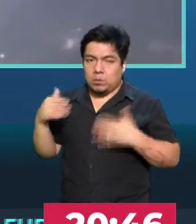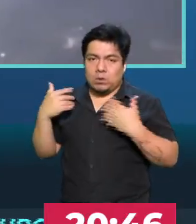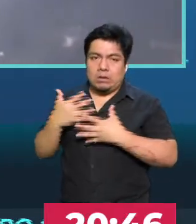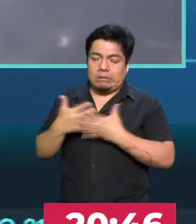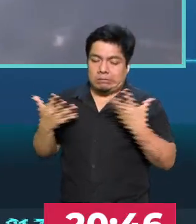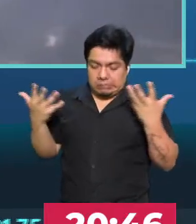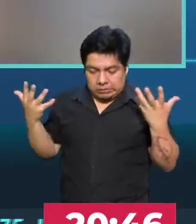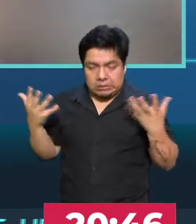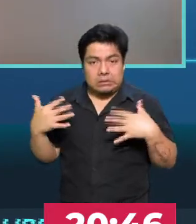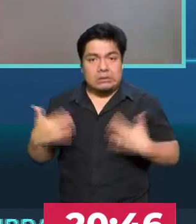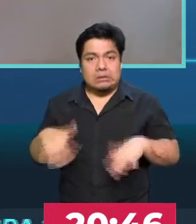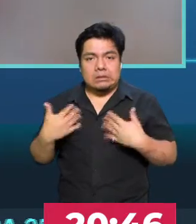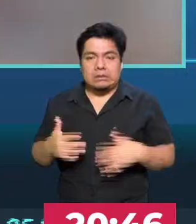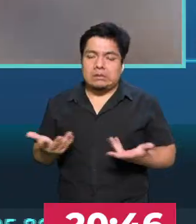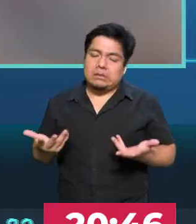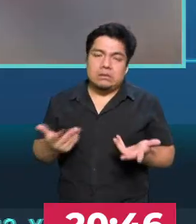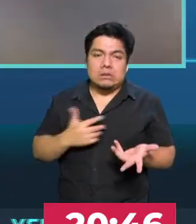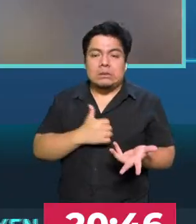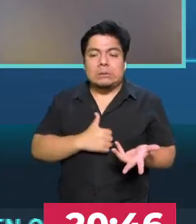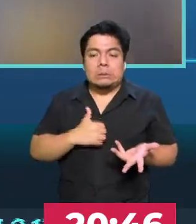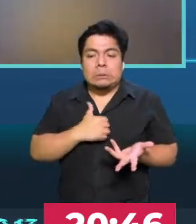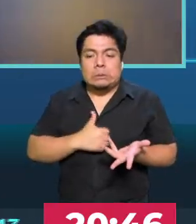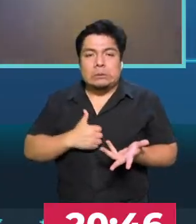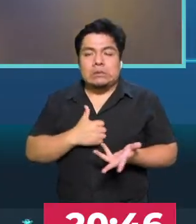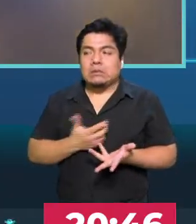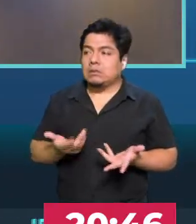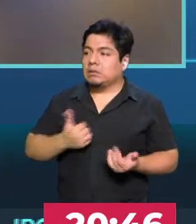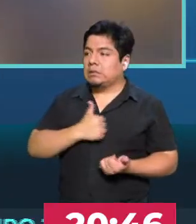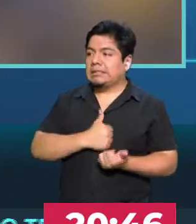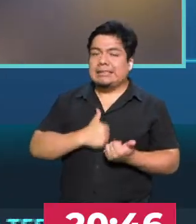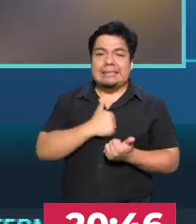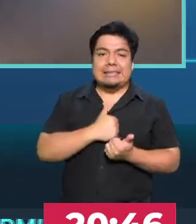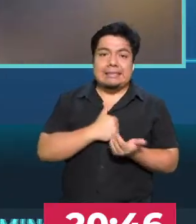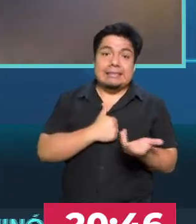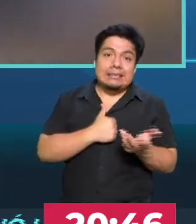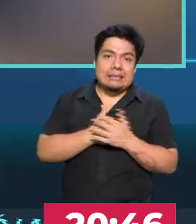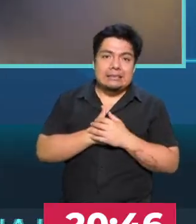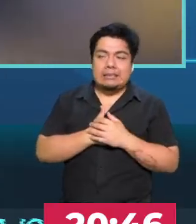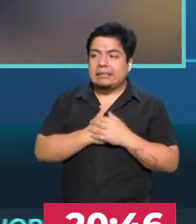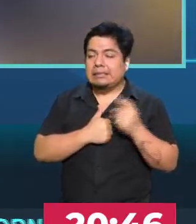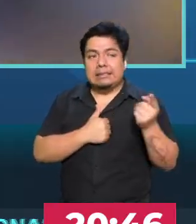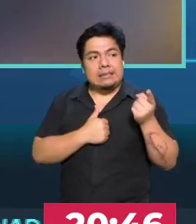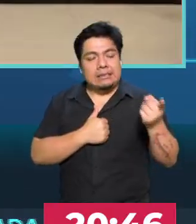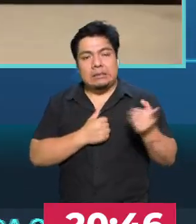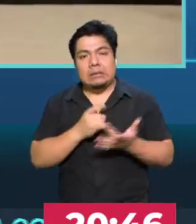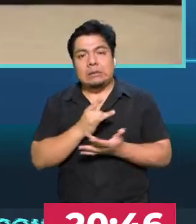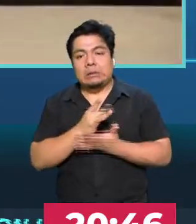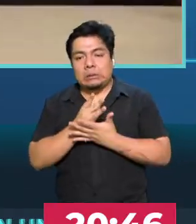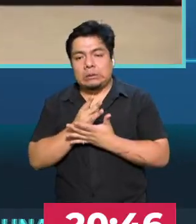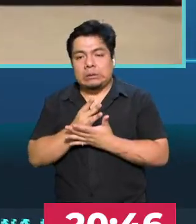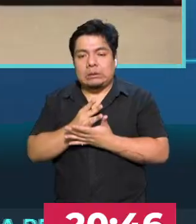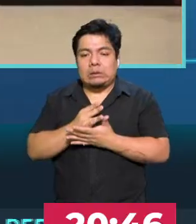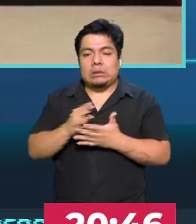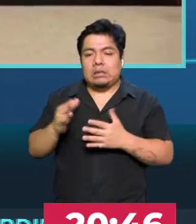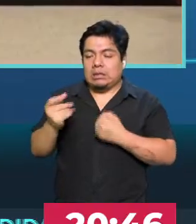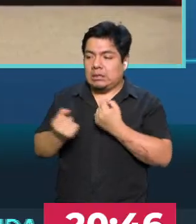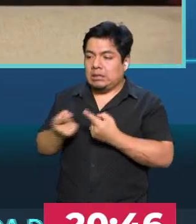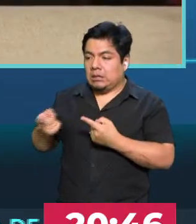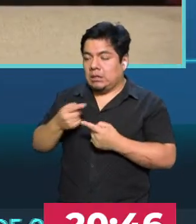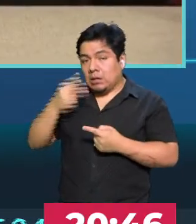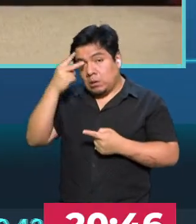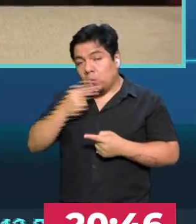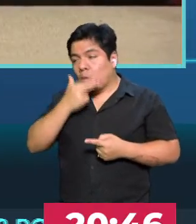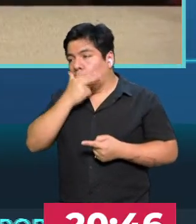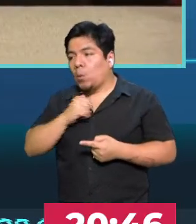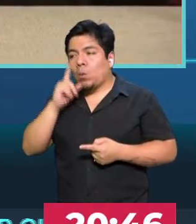manos. Es muy lamentable que se esté, digamos que señalando solamente a aquellos mexicanos